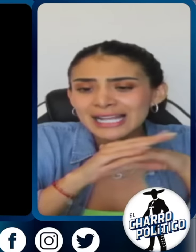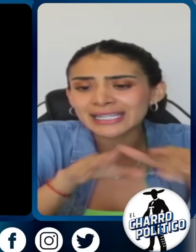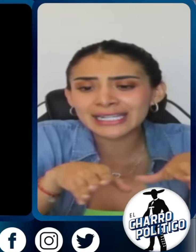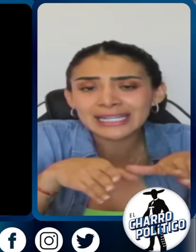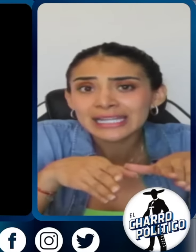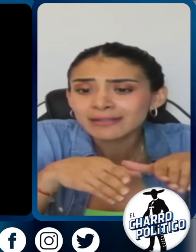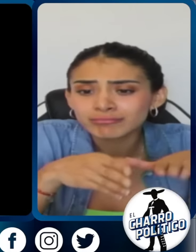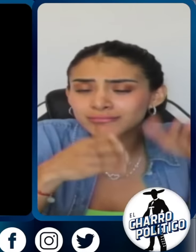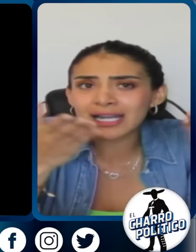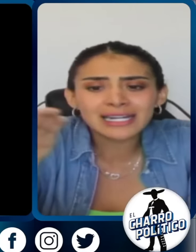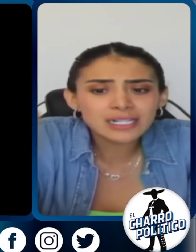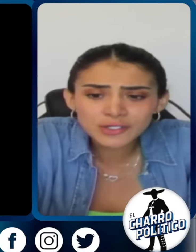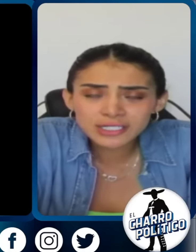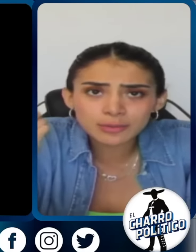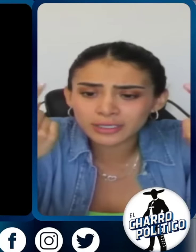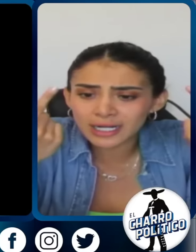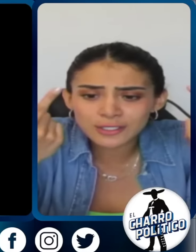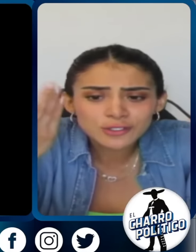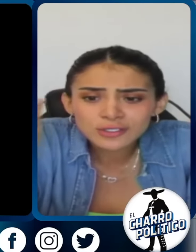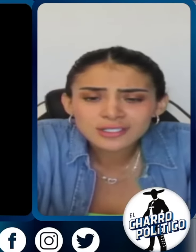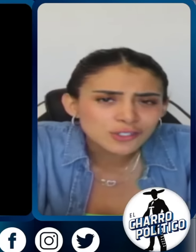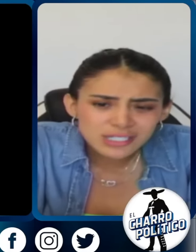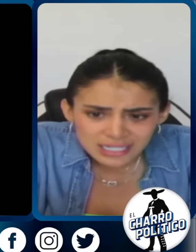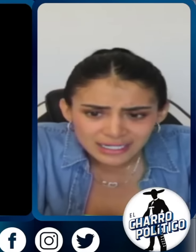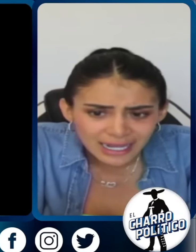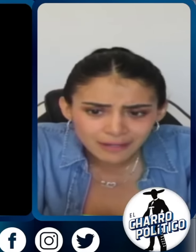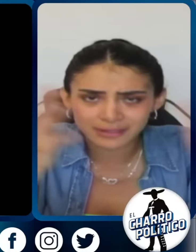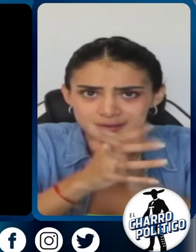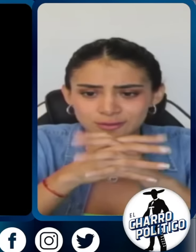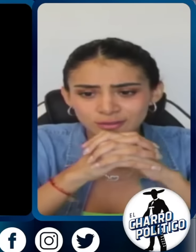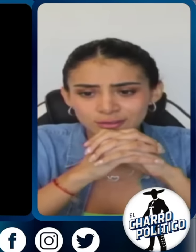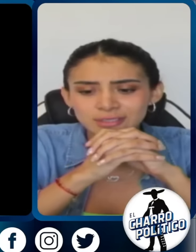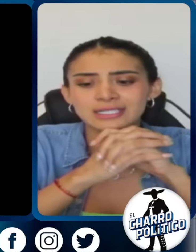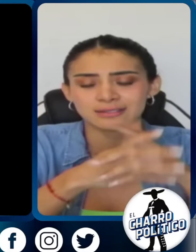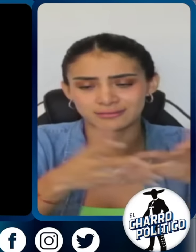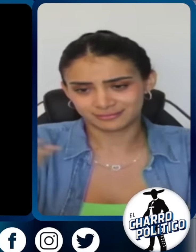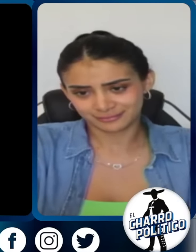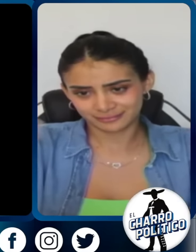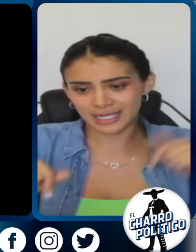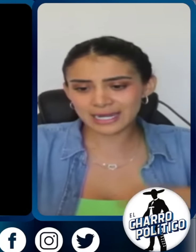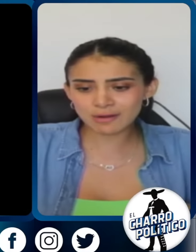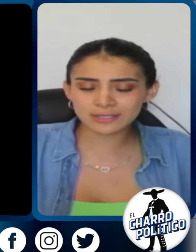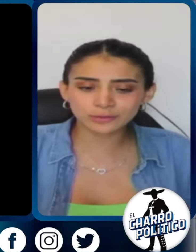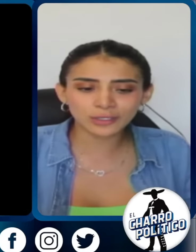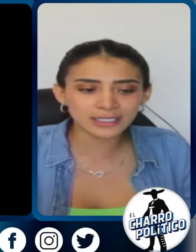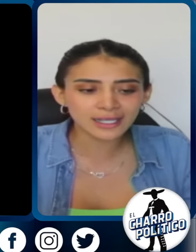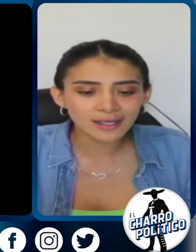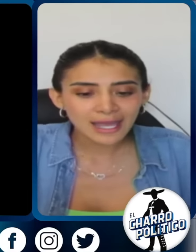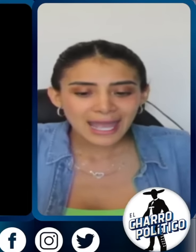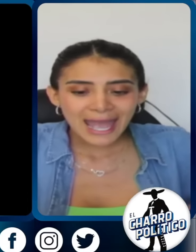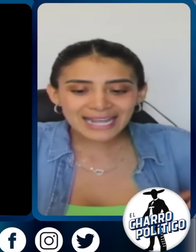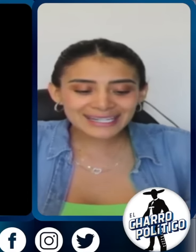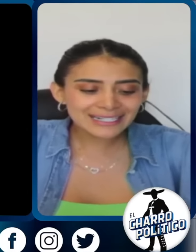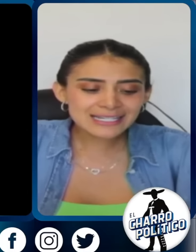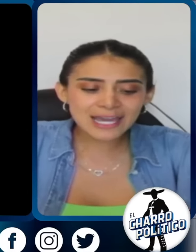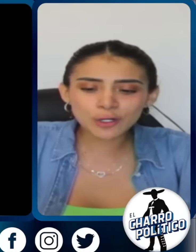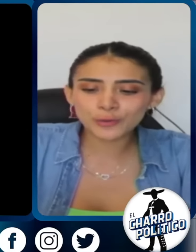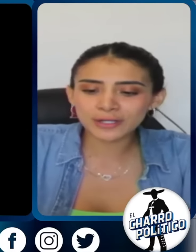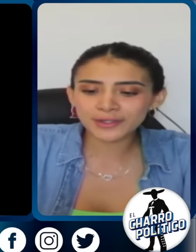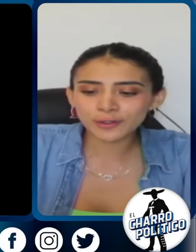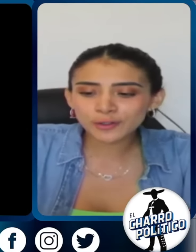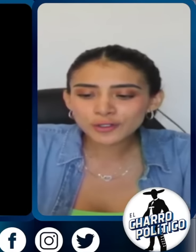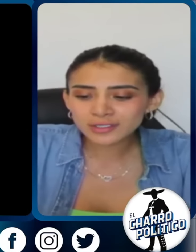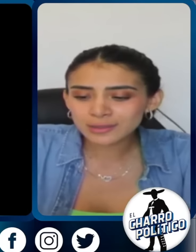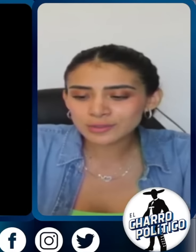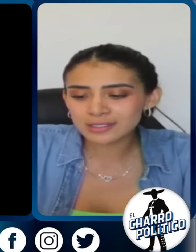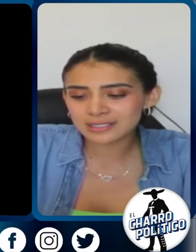y la que quede va a ganar Xochitl porque las dos son de Xochitl Gálvez, ¿no? Entonces, ahí lo aceptó ella. Aquí en el charro